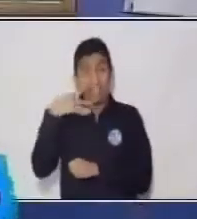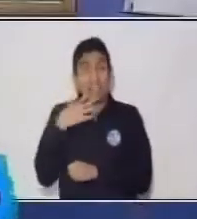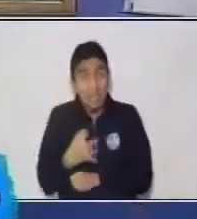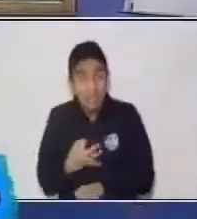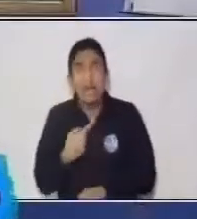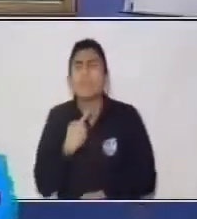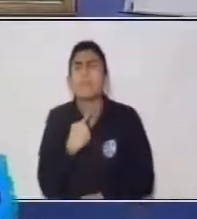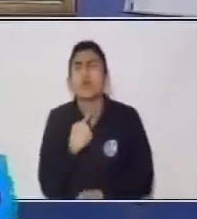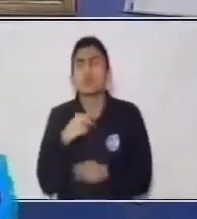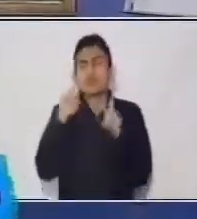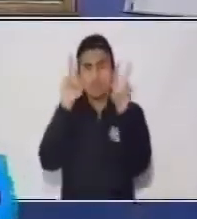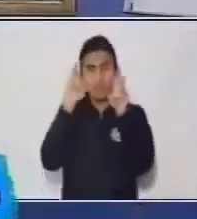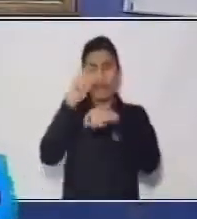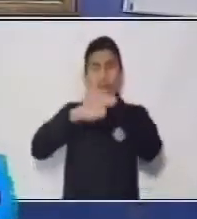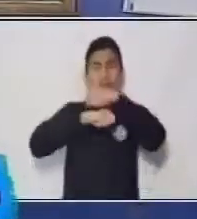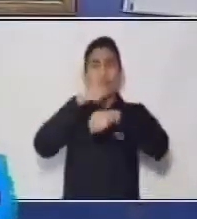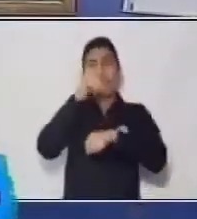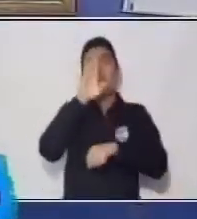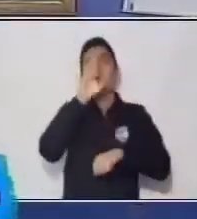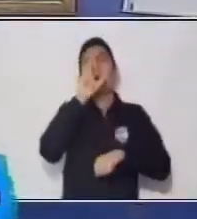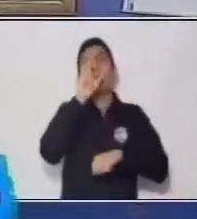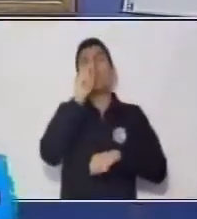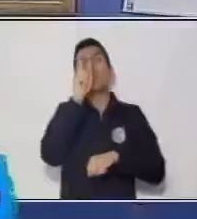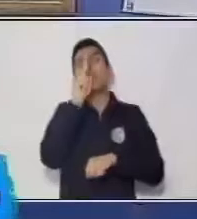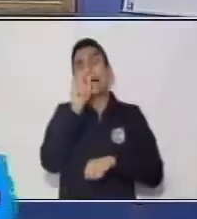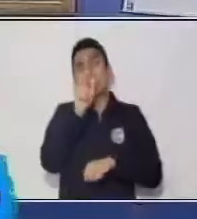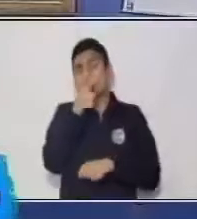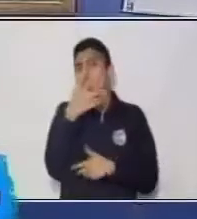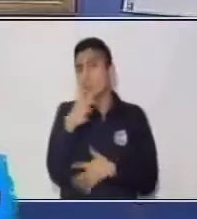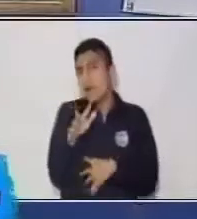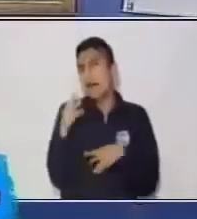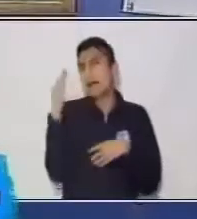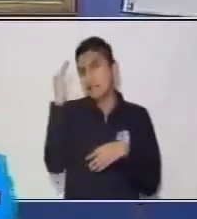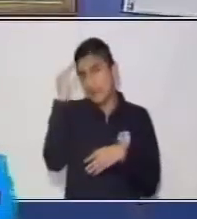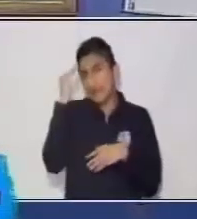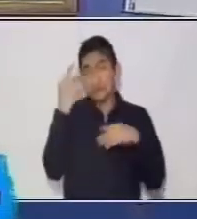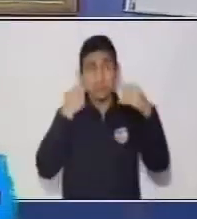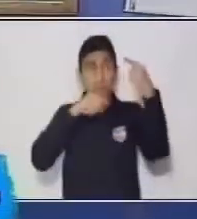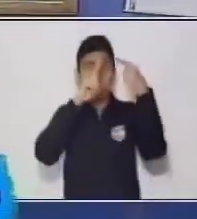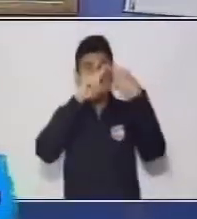unas fábulas. ¿Te diste cuenta que vimos aquí